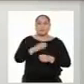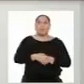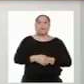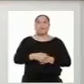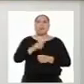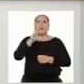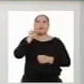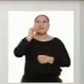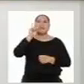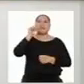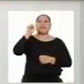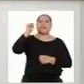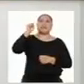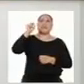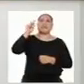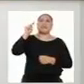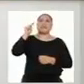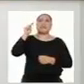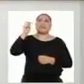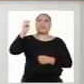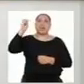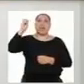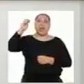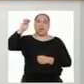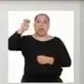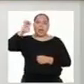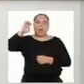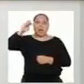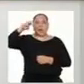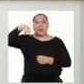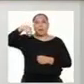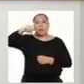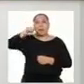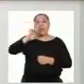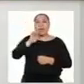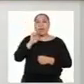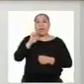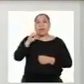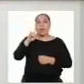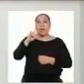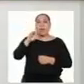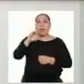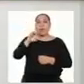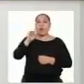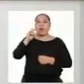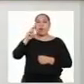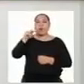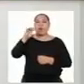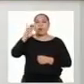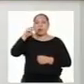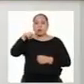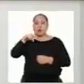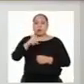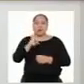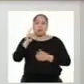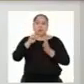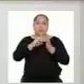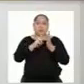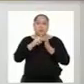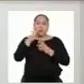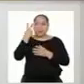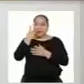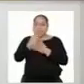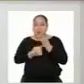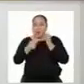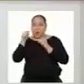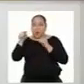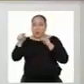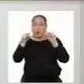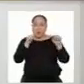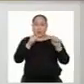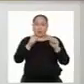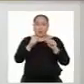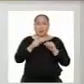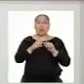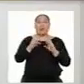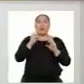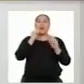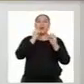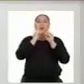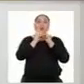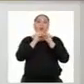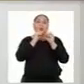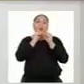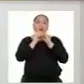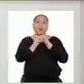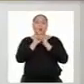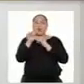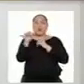sistema de ecuaciones. Y como es un sistema, quiere decir que para ambas ecuaciones las soluciones deben ser las